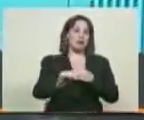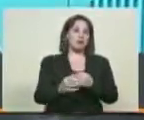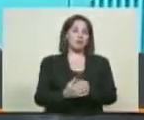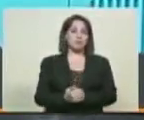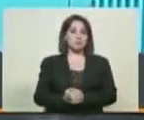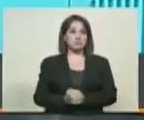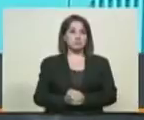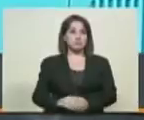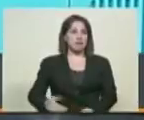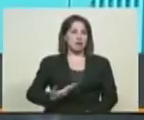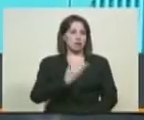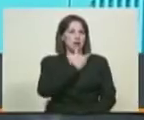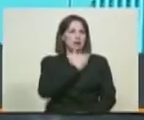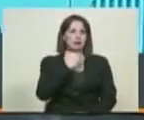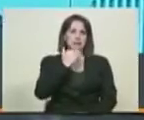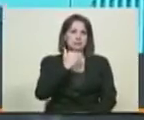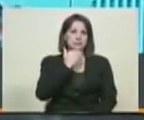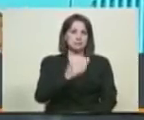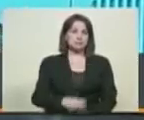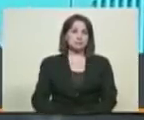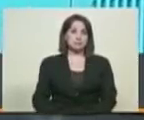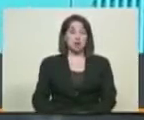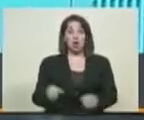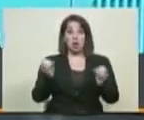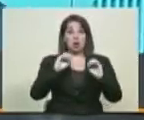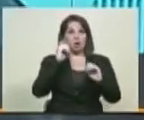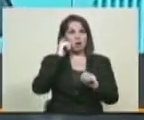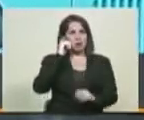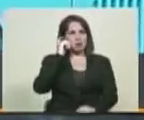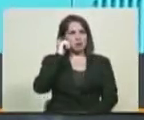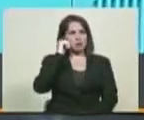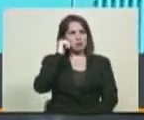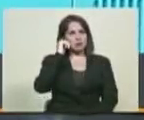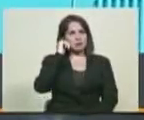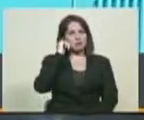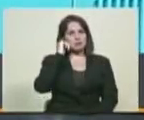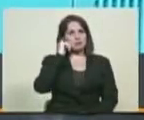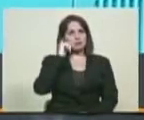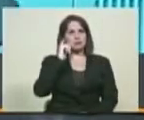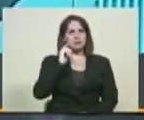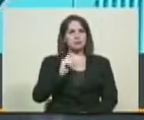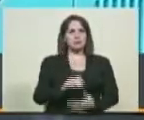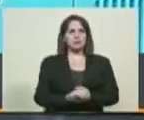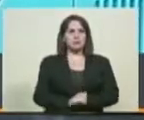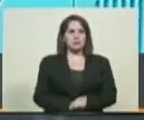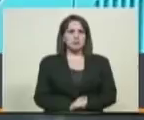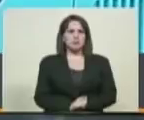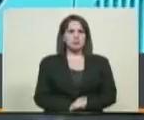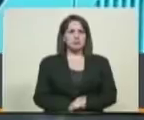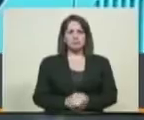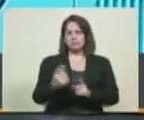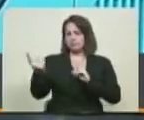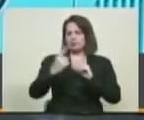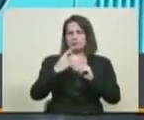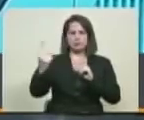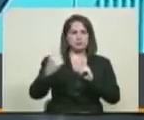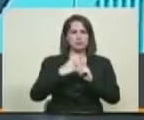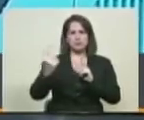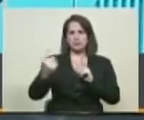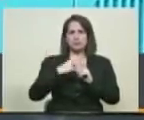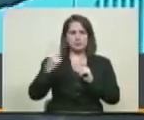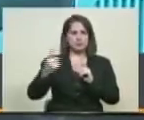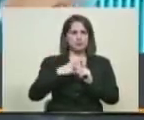O puede vivir en Caracas, como pasa mucho, y dice, a Barlovento. Una región